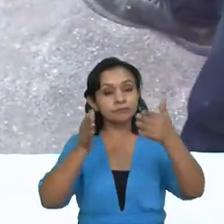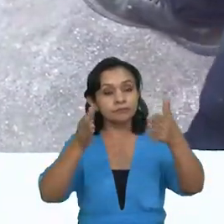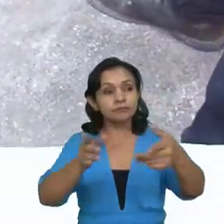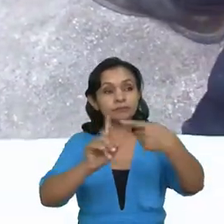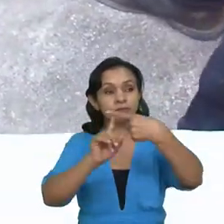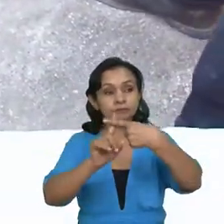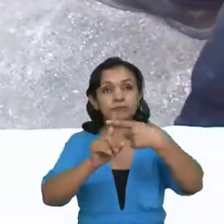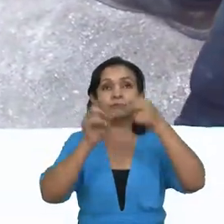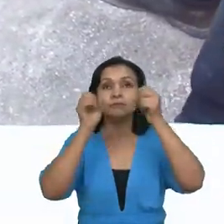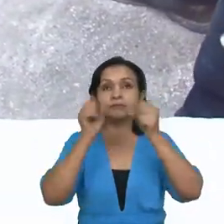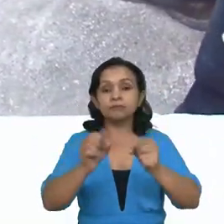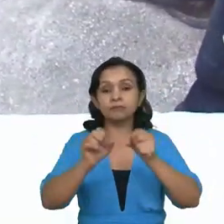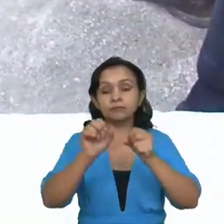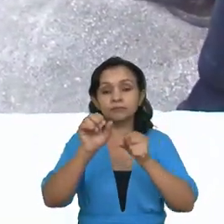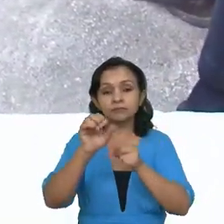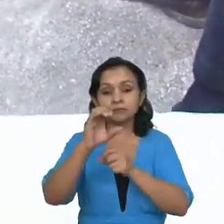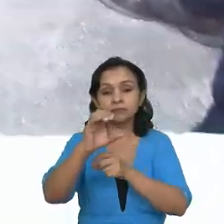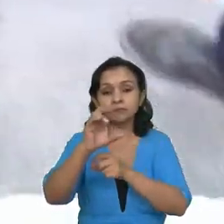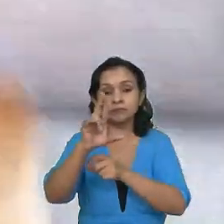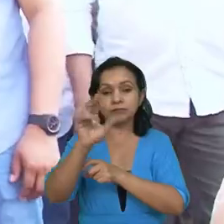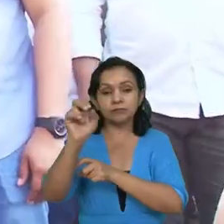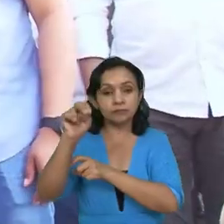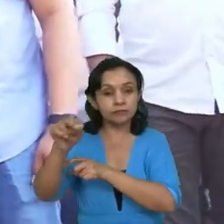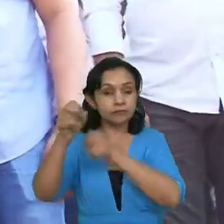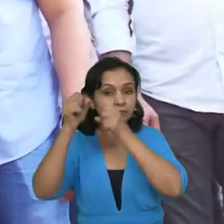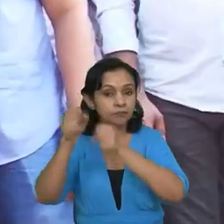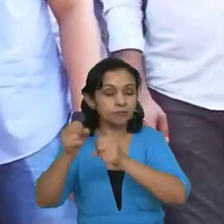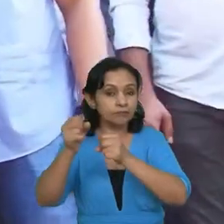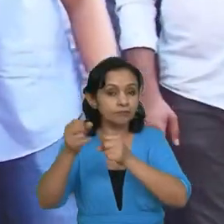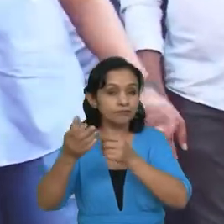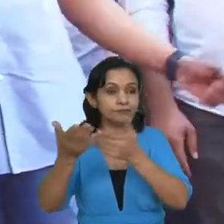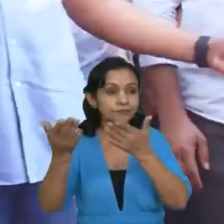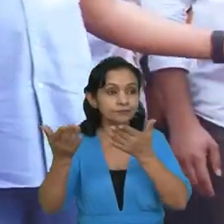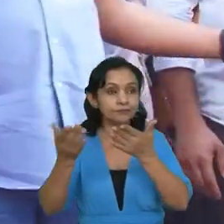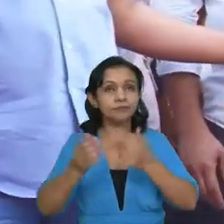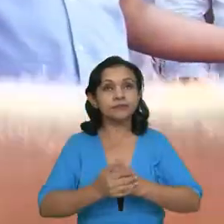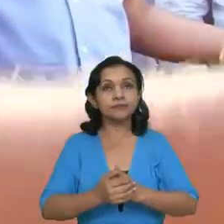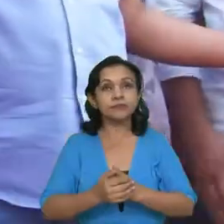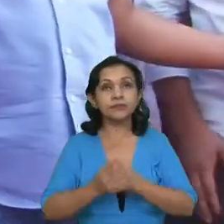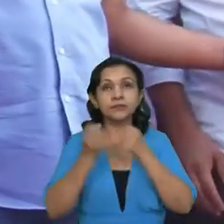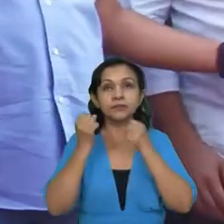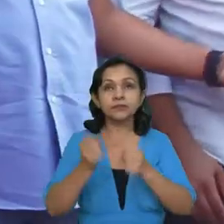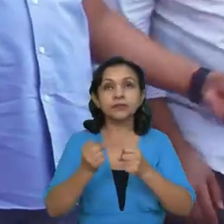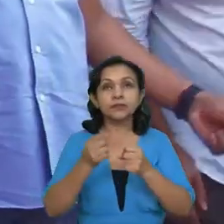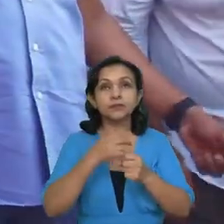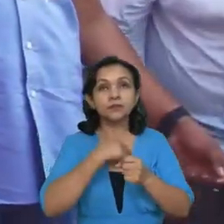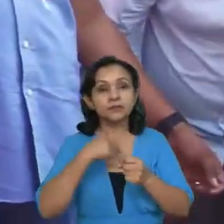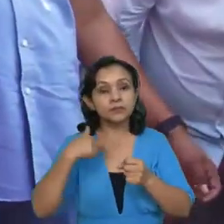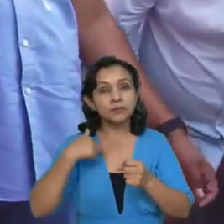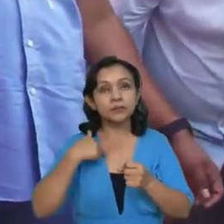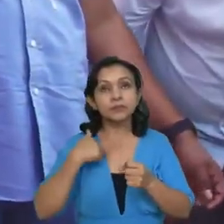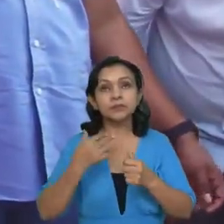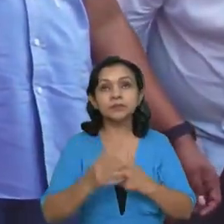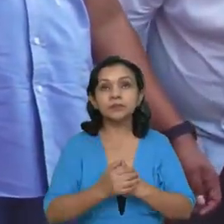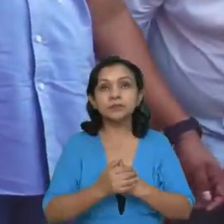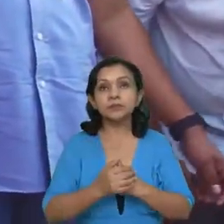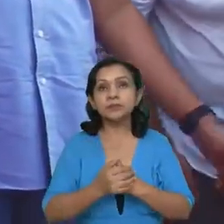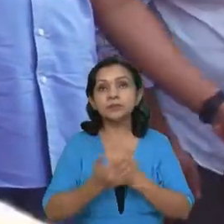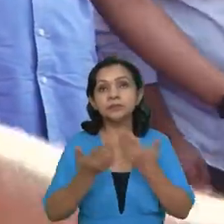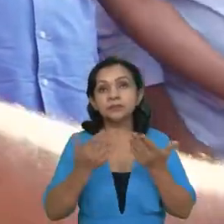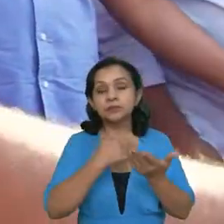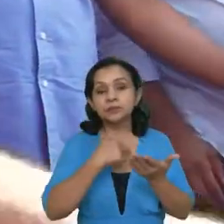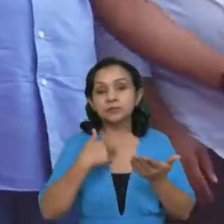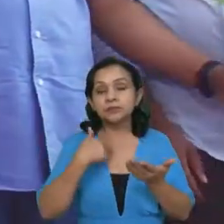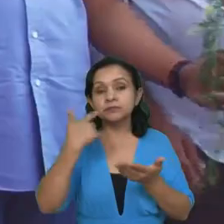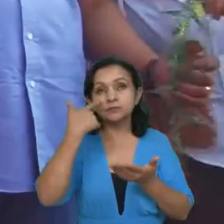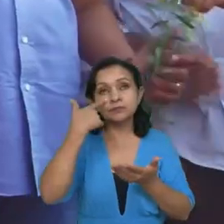compañero arnoldo cuán bien pues se hicieron una se hizo una oración